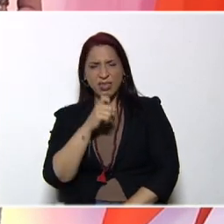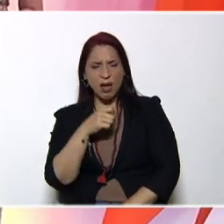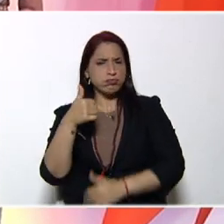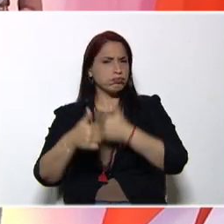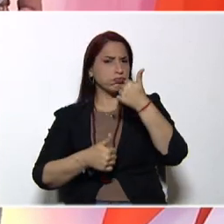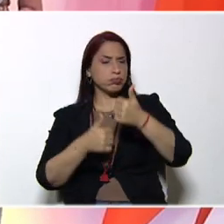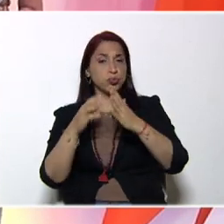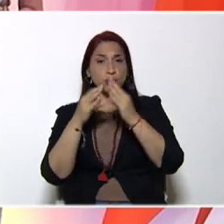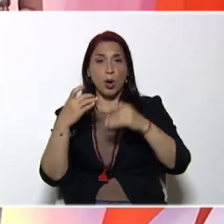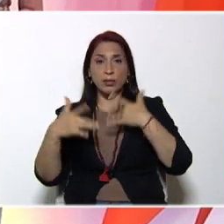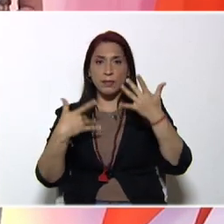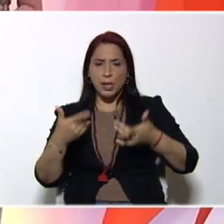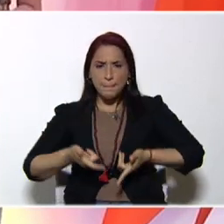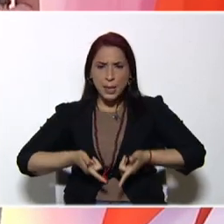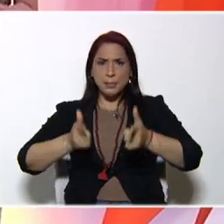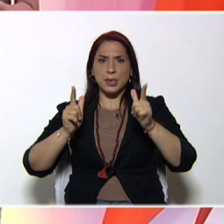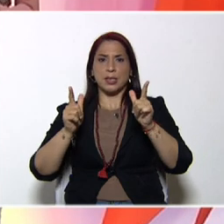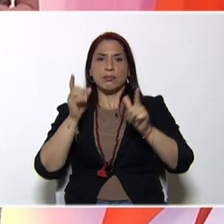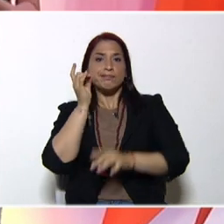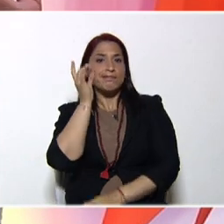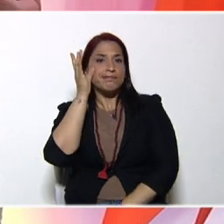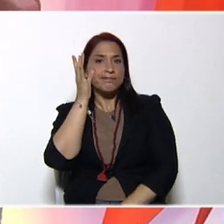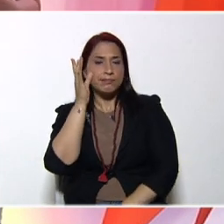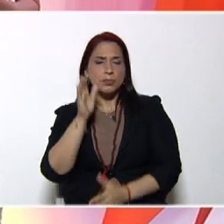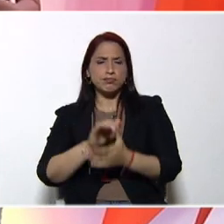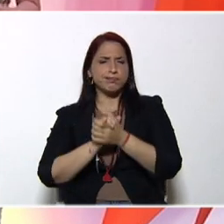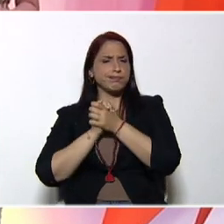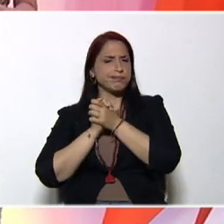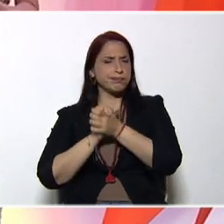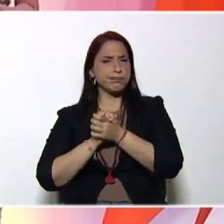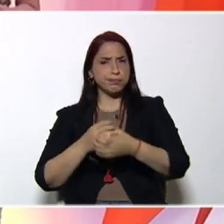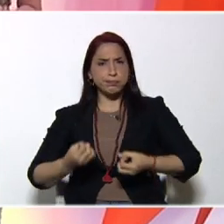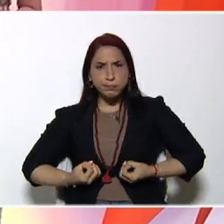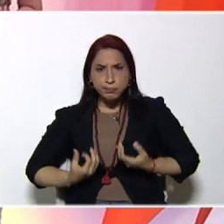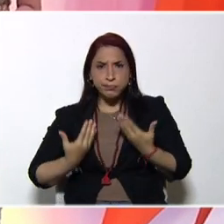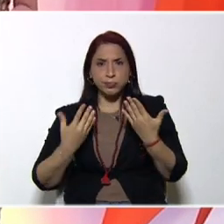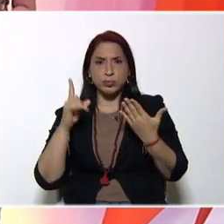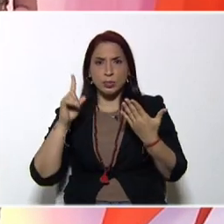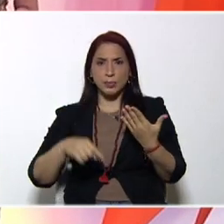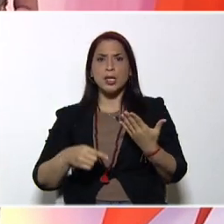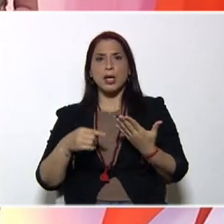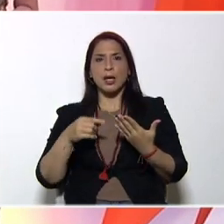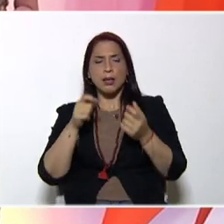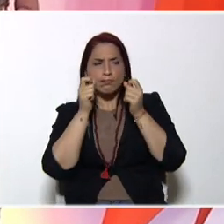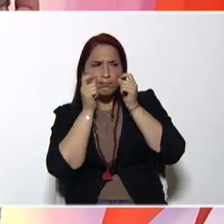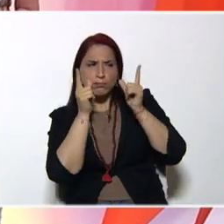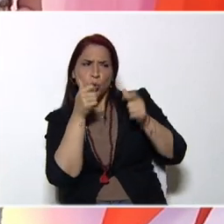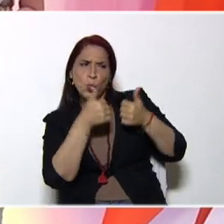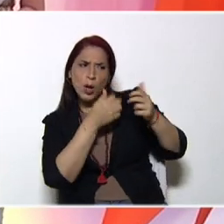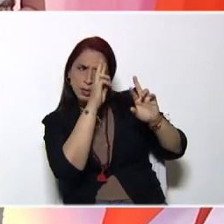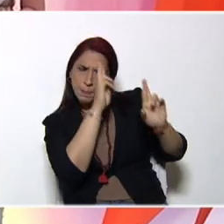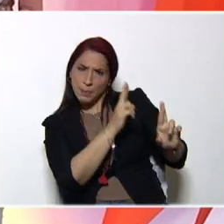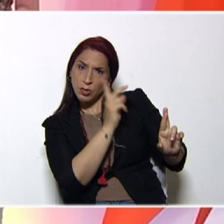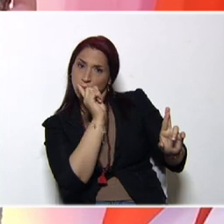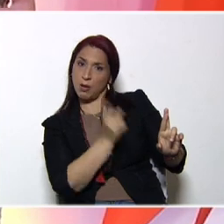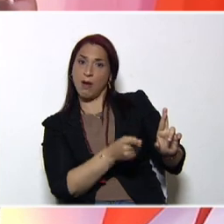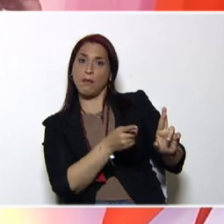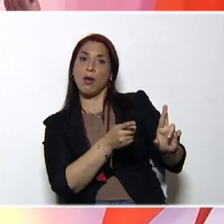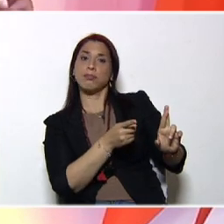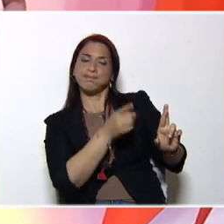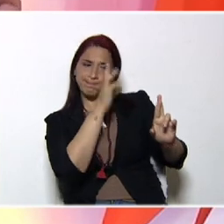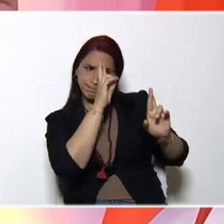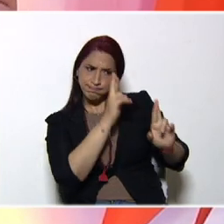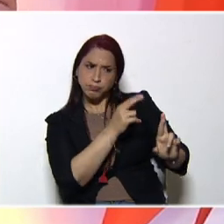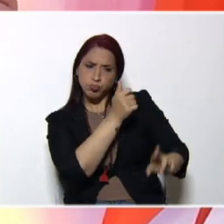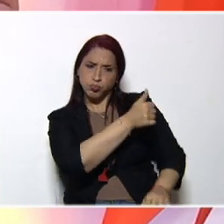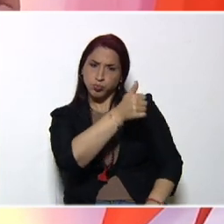estas actividades nos van a permitir crear lazos afectivos, nos va a permitir que ellos se den cuenta del respeto que debe existir entre